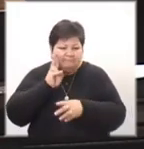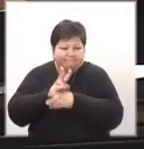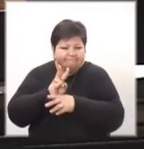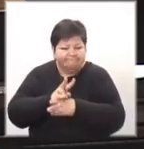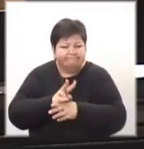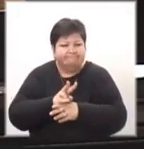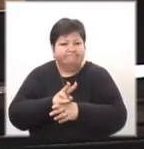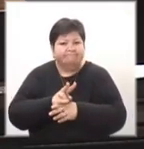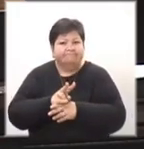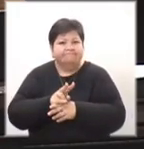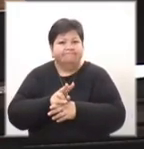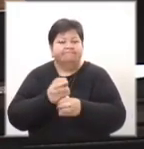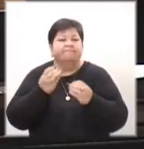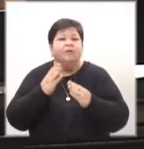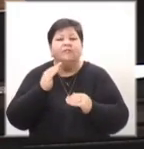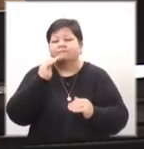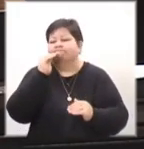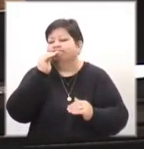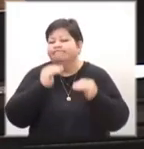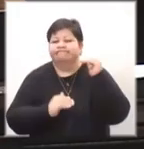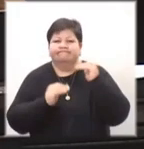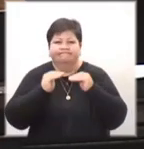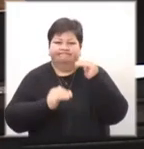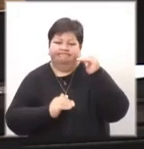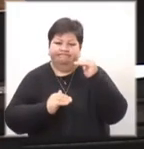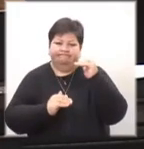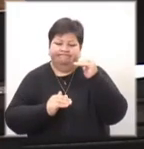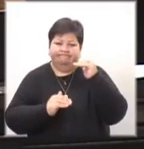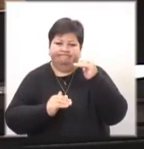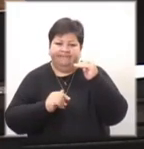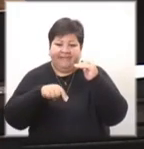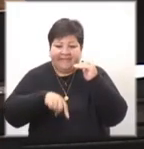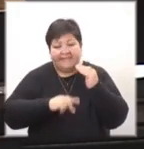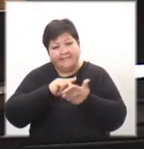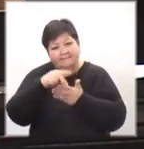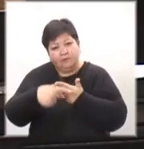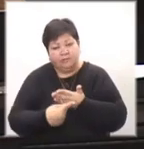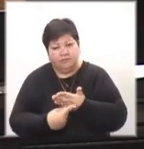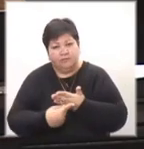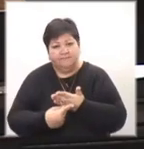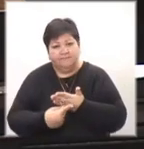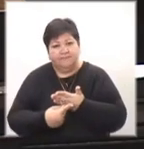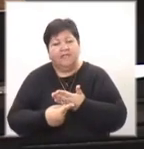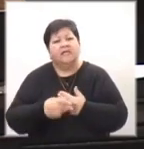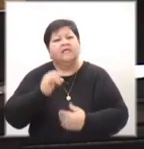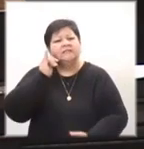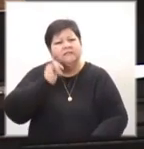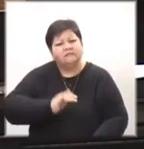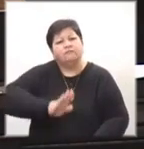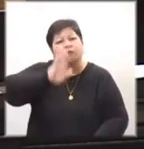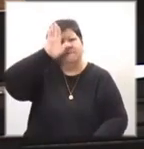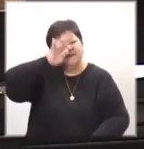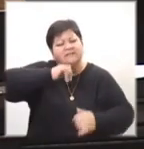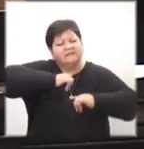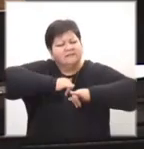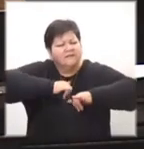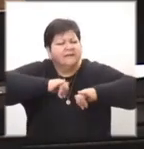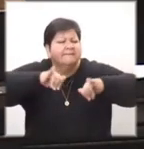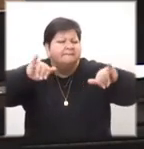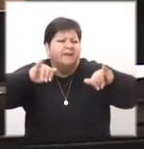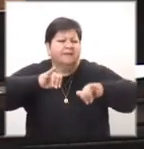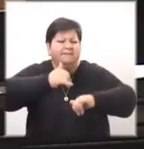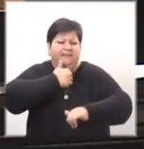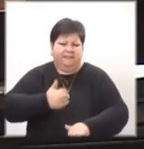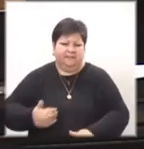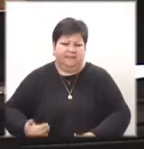e inequitativo que impulsa el gobierno. A pesar de la promesa de campaña electoral que realizó el presidente sobre